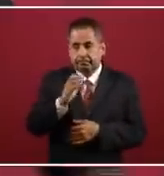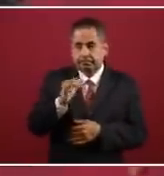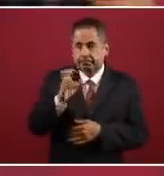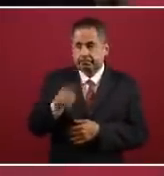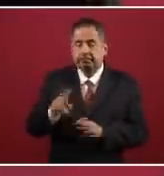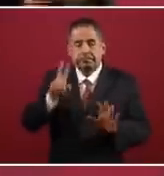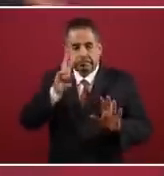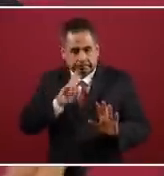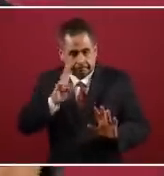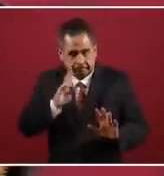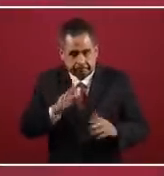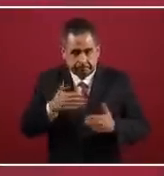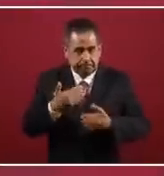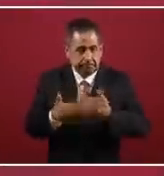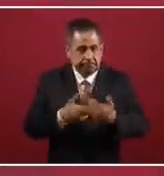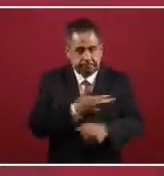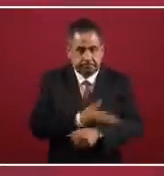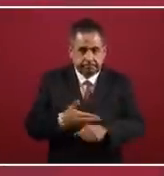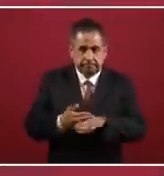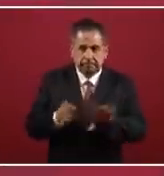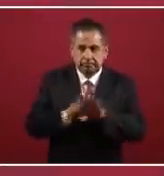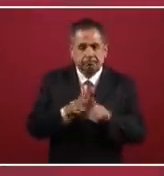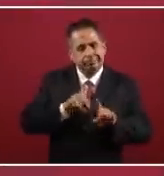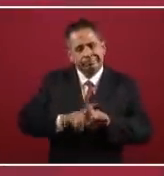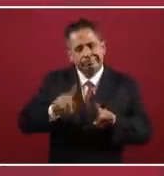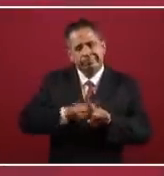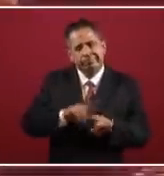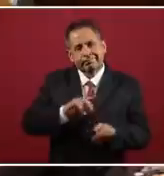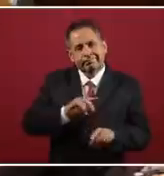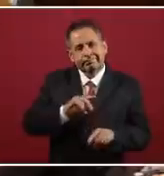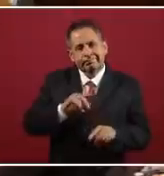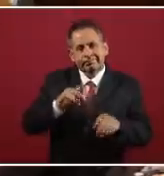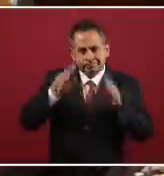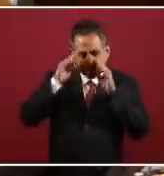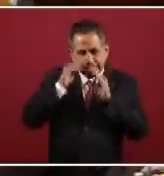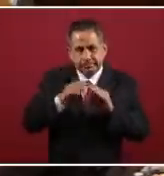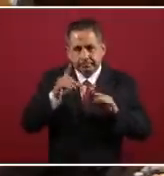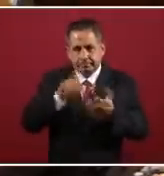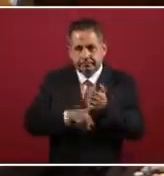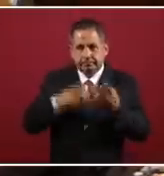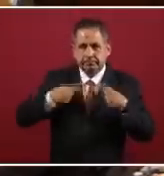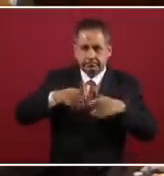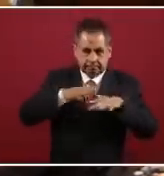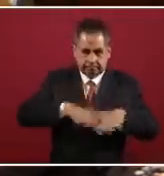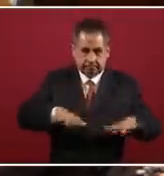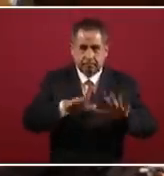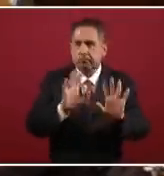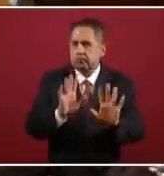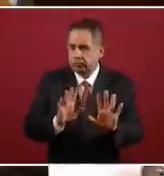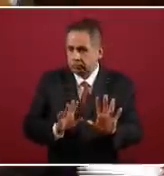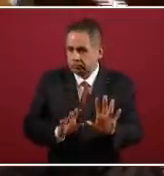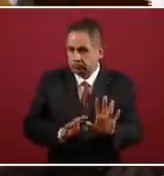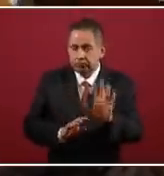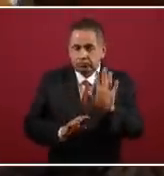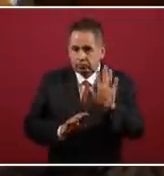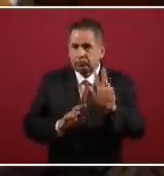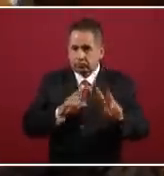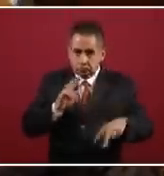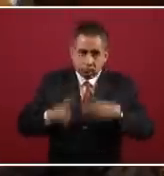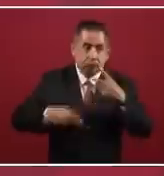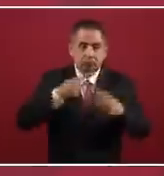Bienestar, con otras especialidades para la atención a la zona. Pero para eso